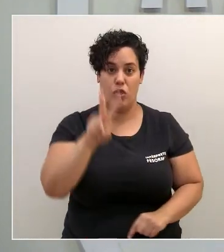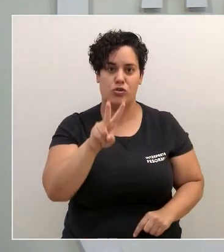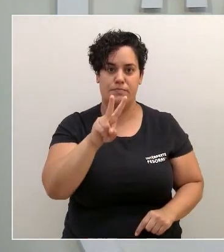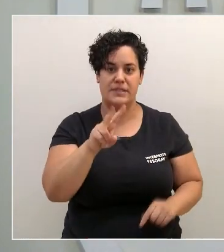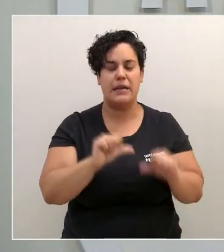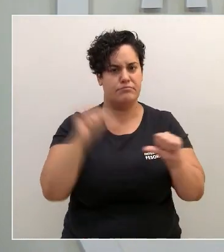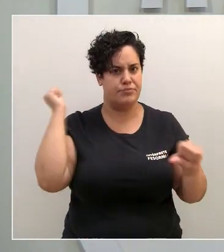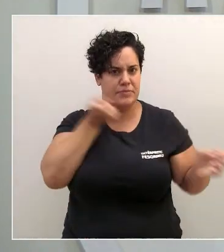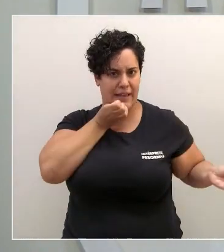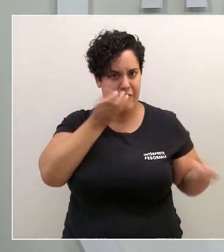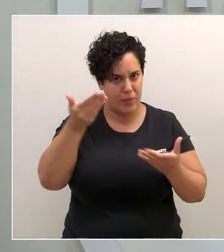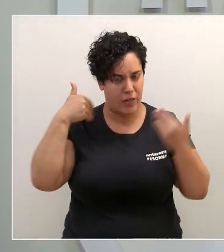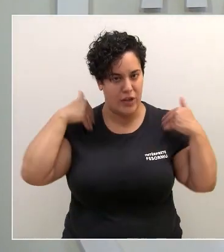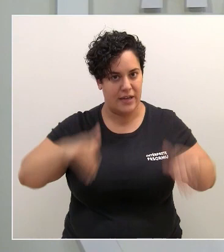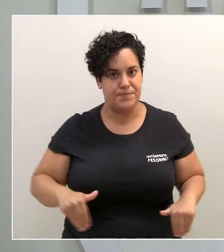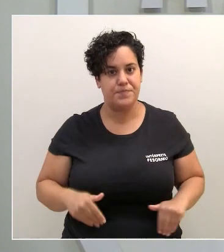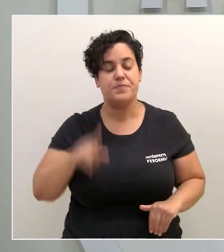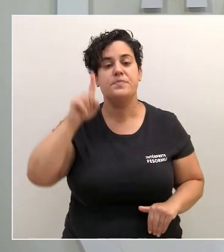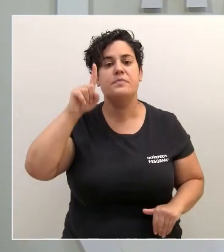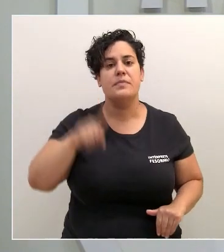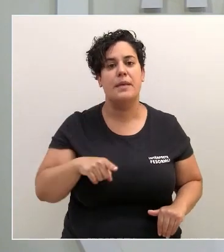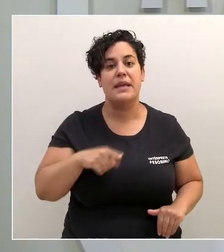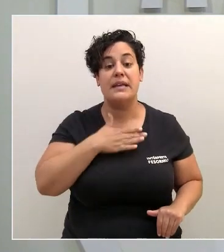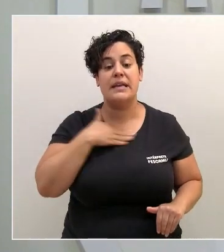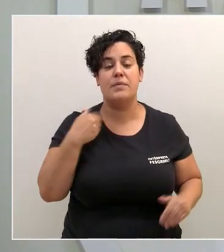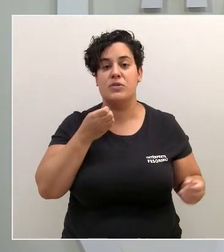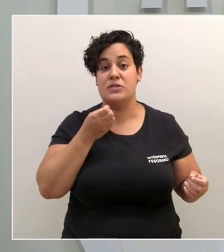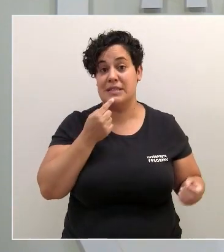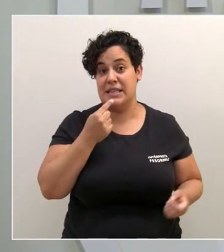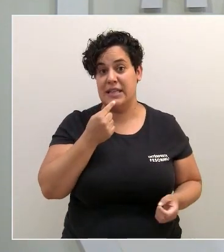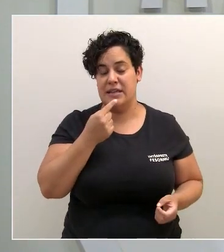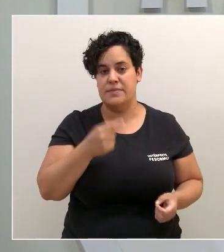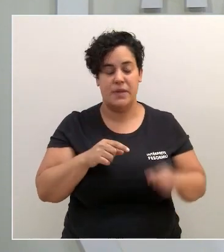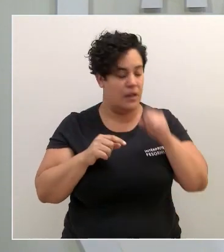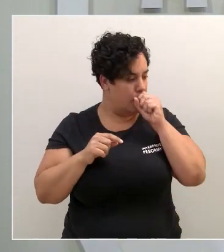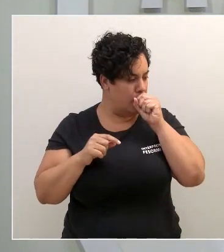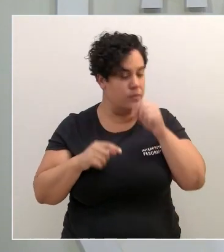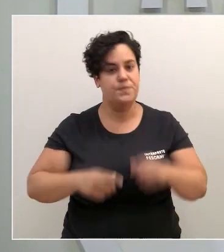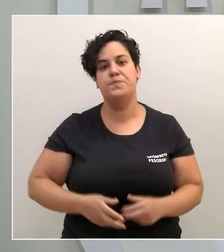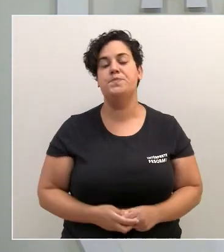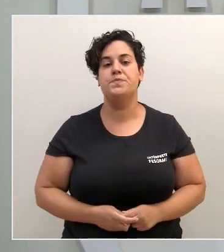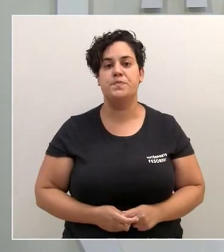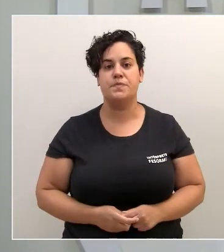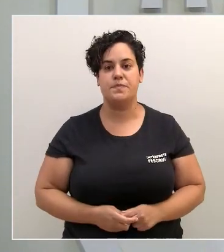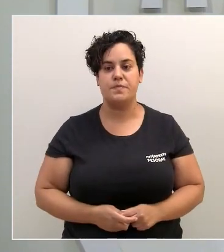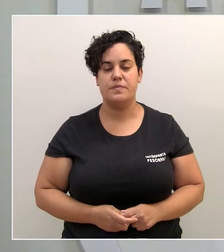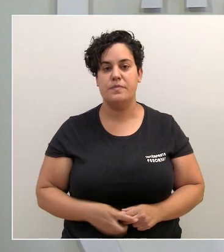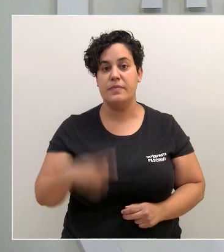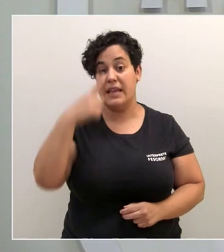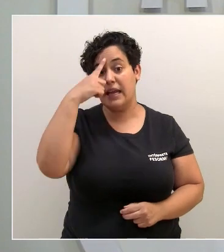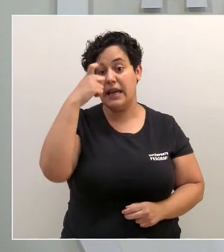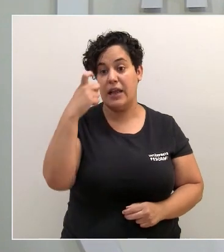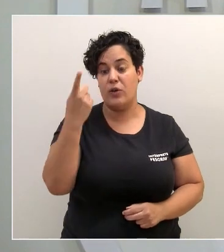ya con anterioridad y decirles que, en principio, sobre los casos que creo que la